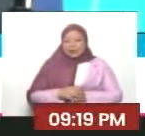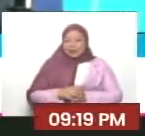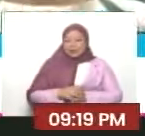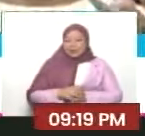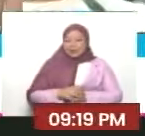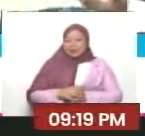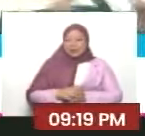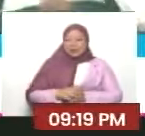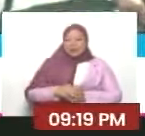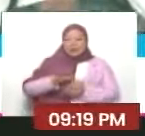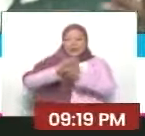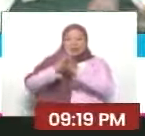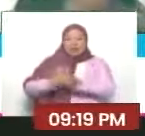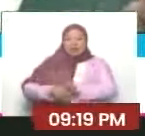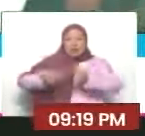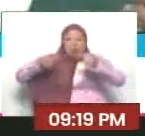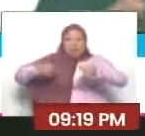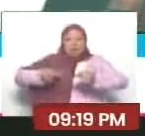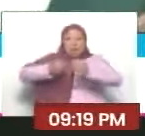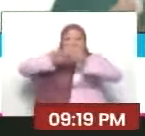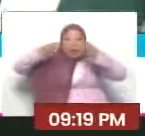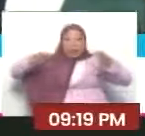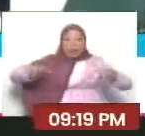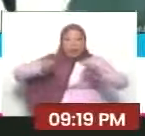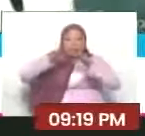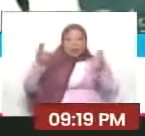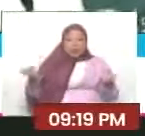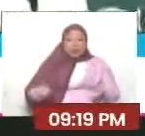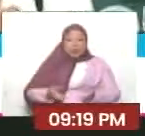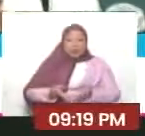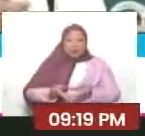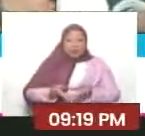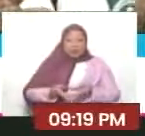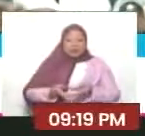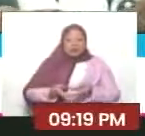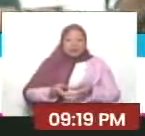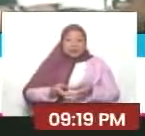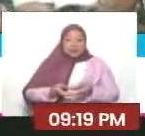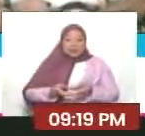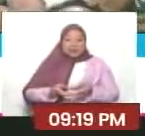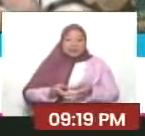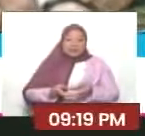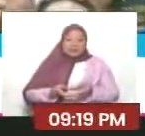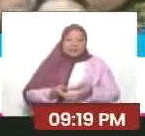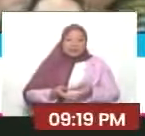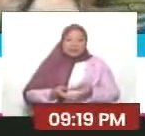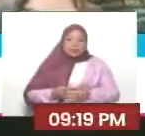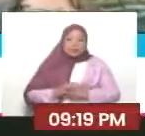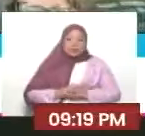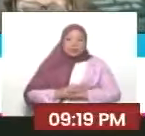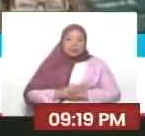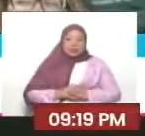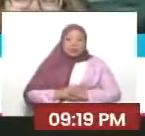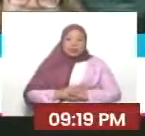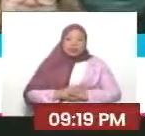Porque aquí rompieron el récord del tequeño más grande del mundo. Porque a esto... Mira, Farid.